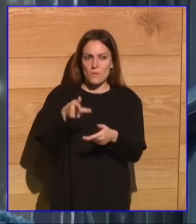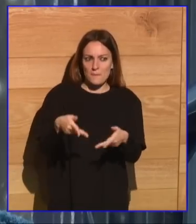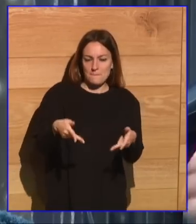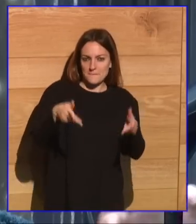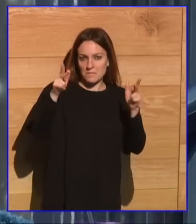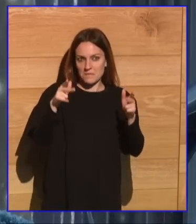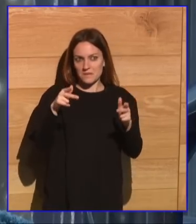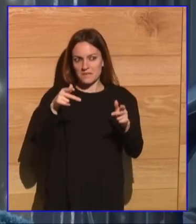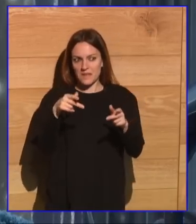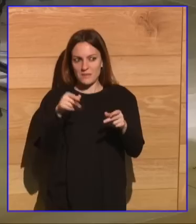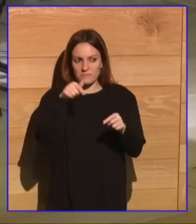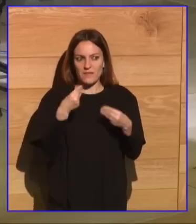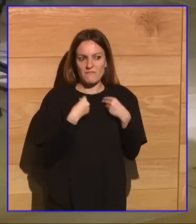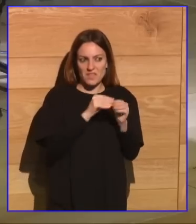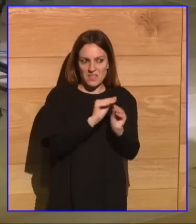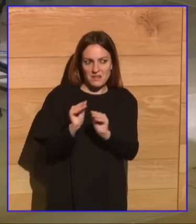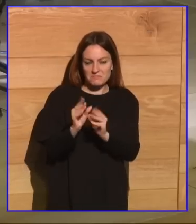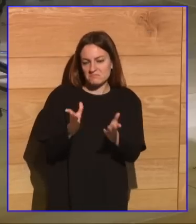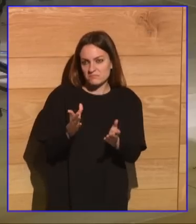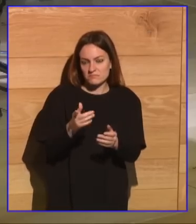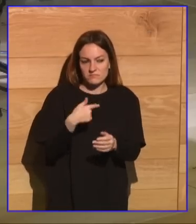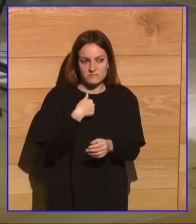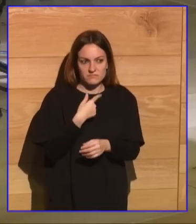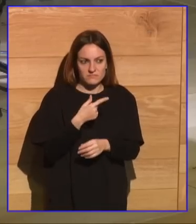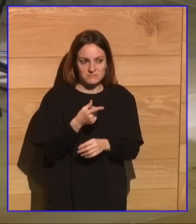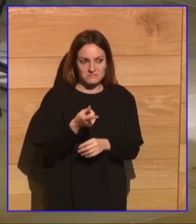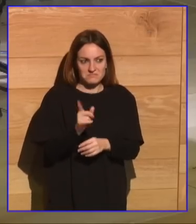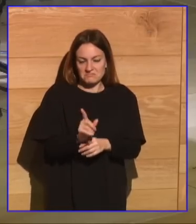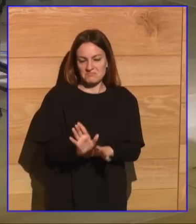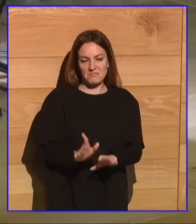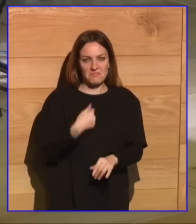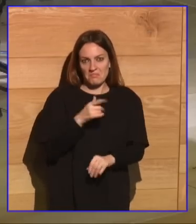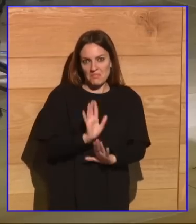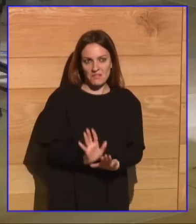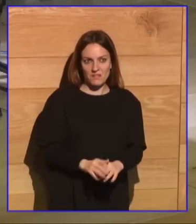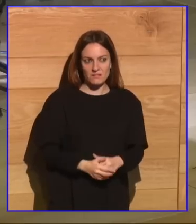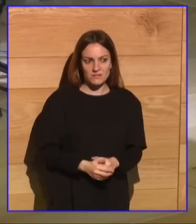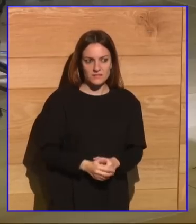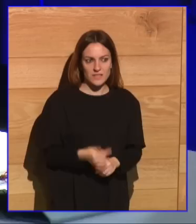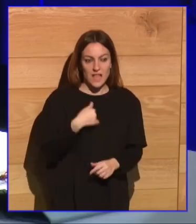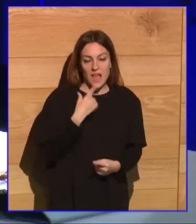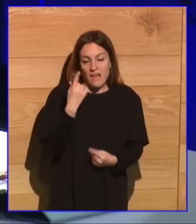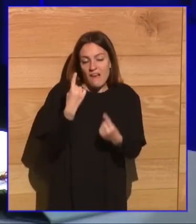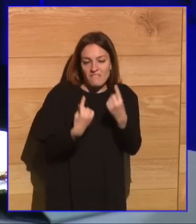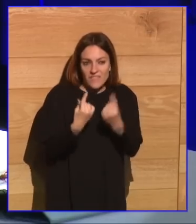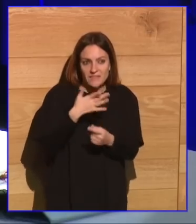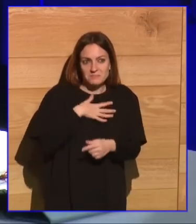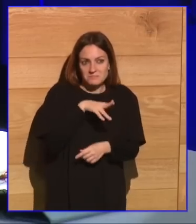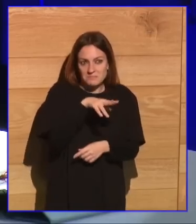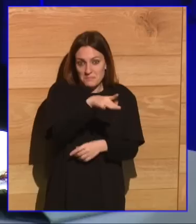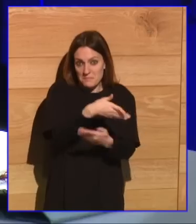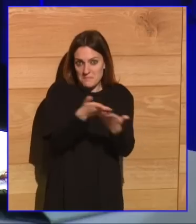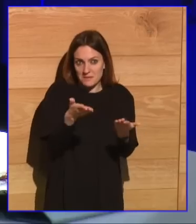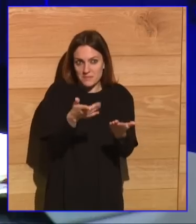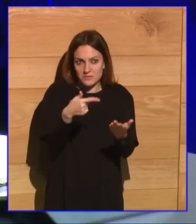vida. Ya no. Que busca de la vida. Esto es un... Me vienen a veces mis hermanos me vienen